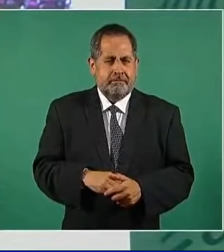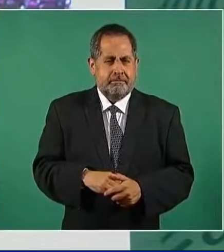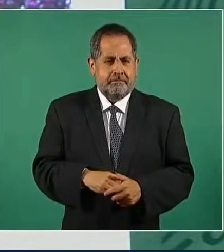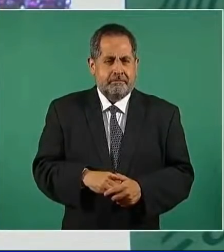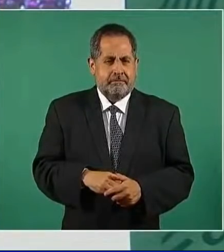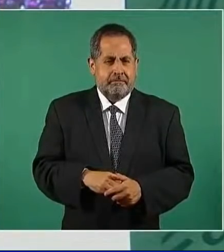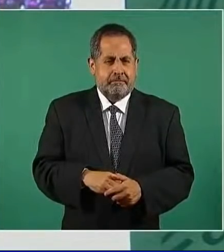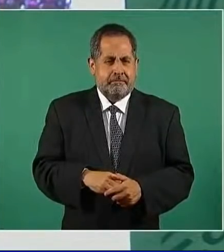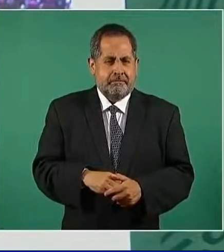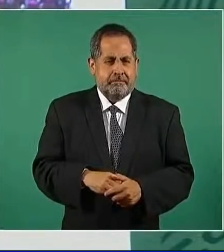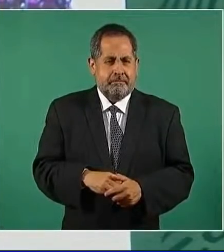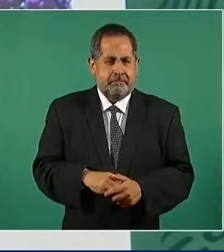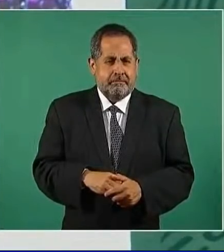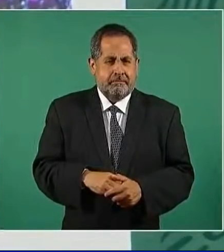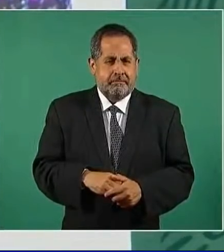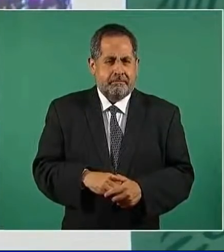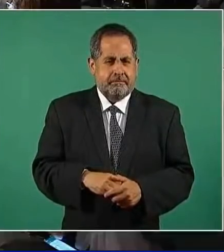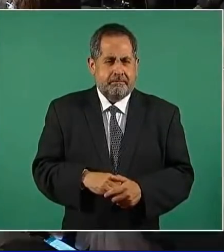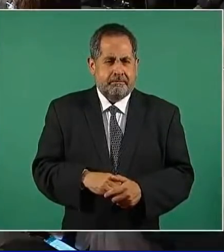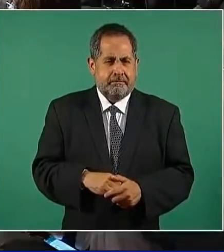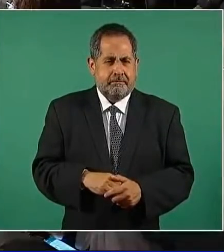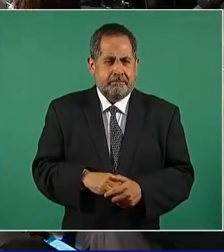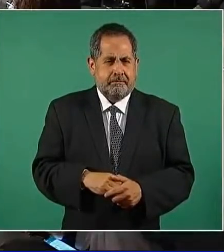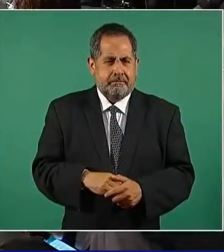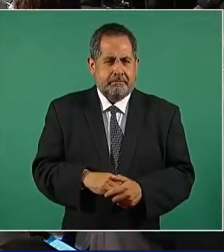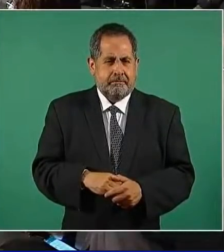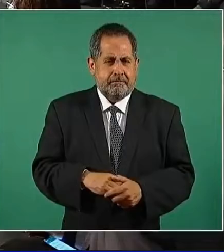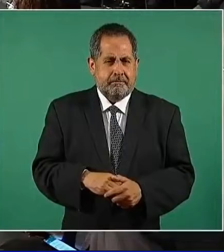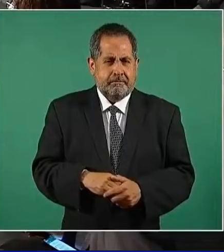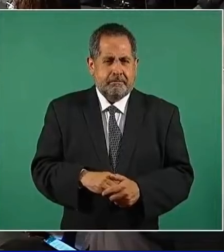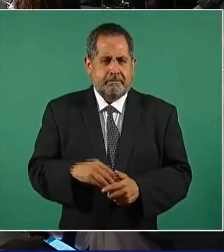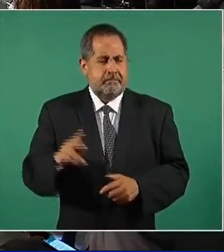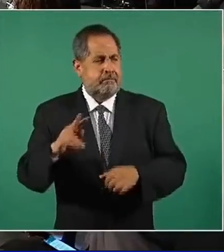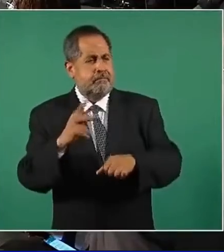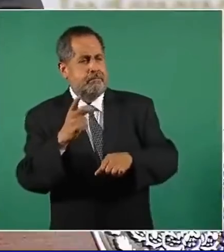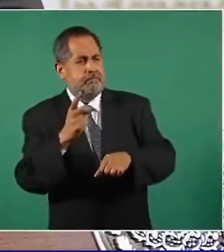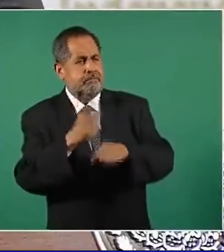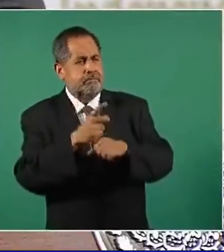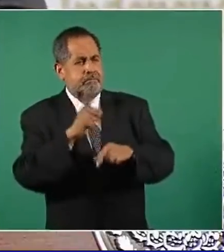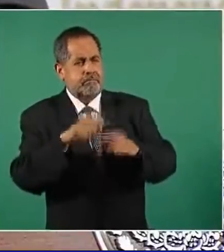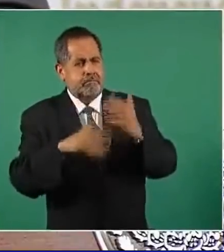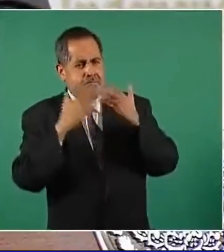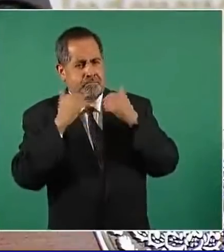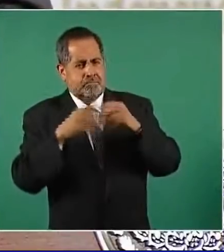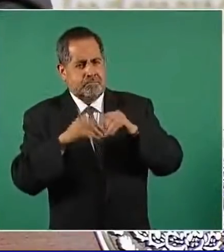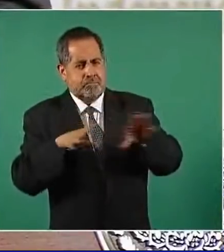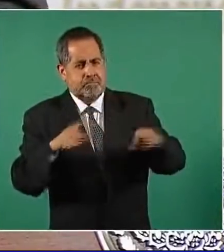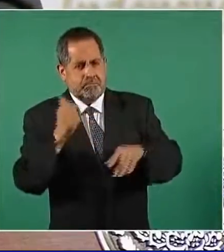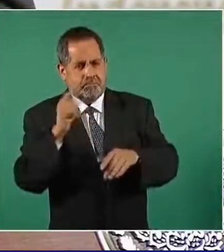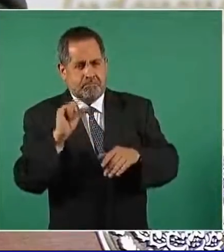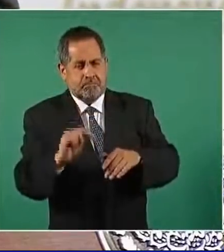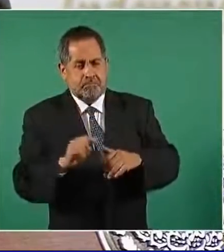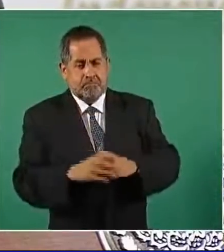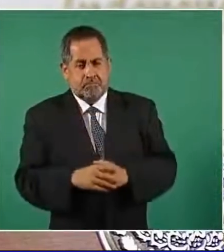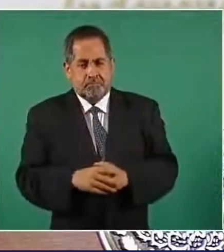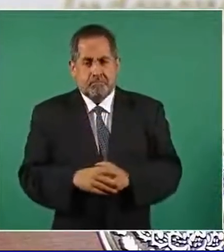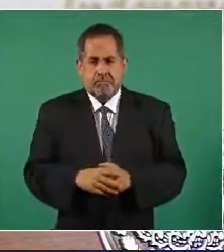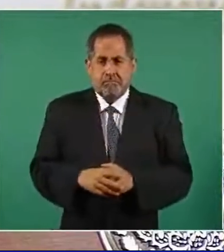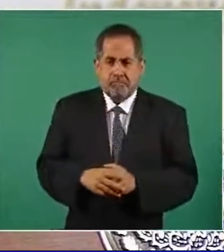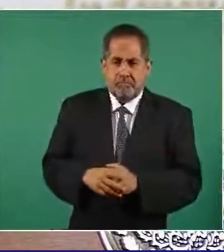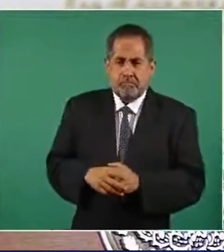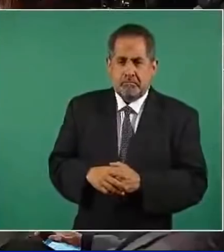los que hay veces ya casi no hay publicidad también aparecen de publicidad en otra y no todo es